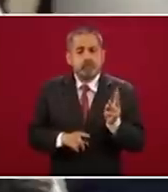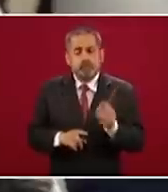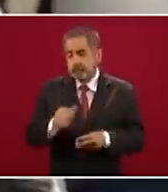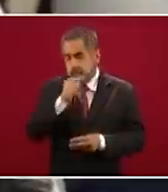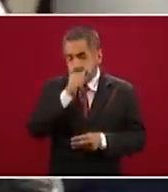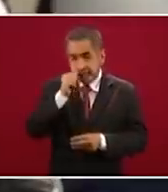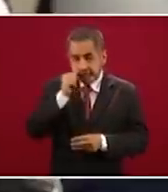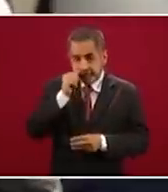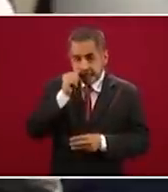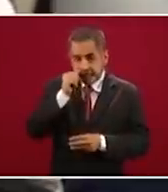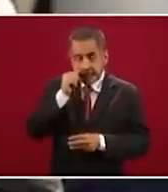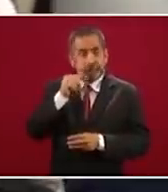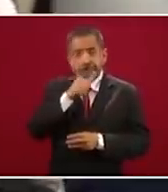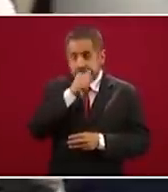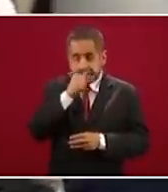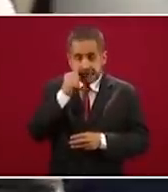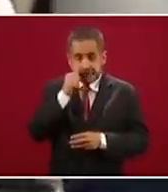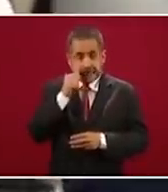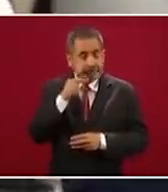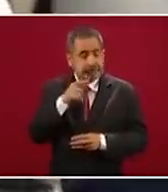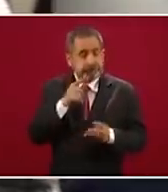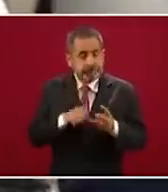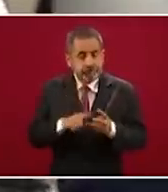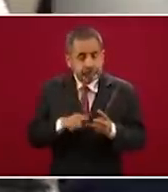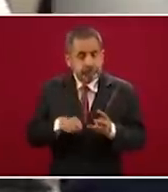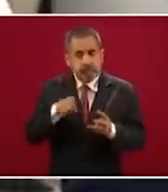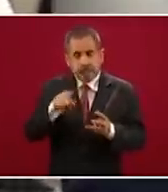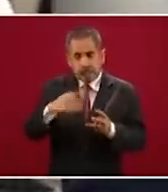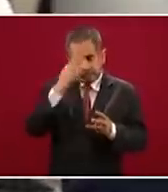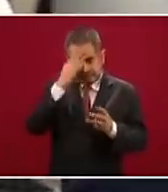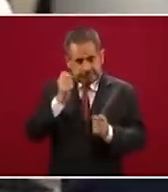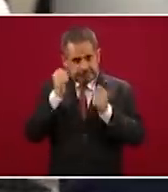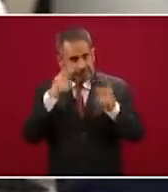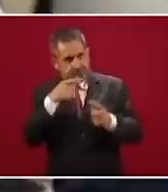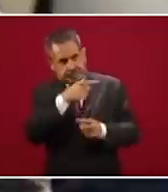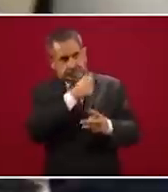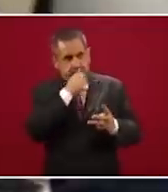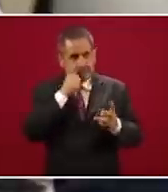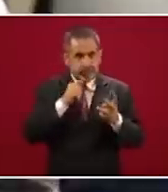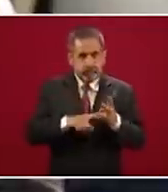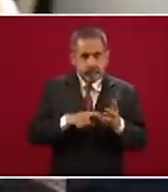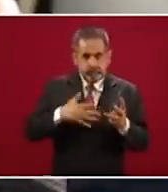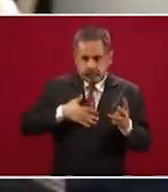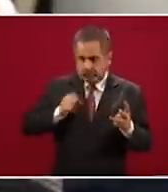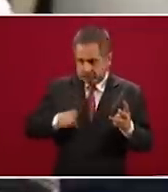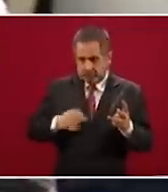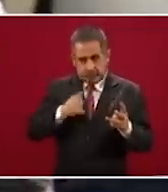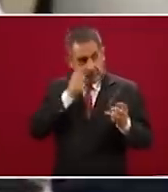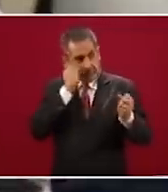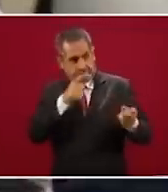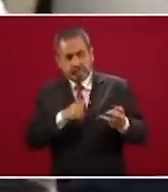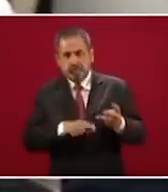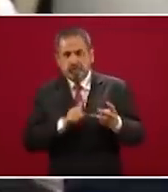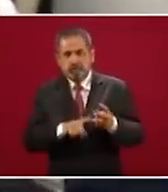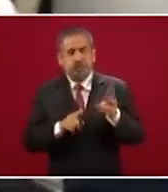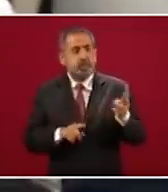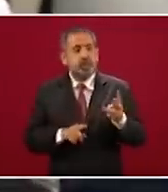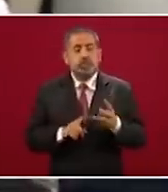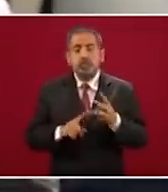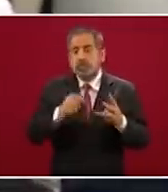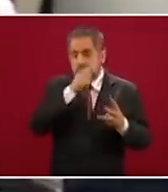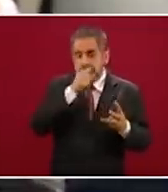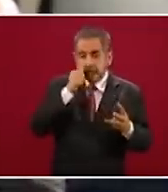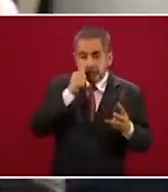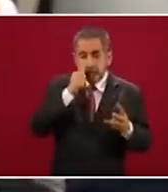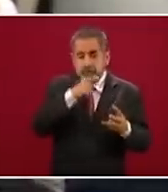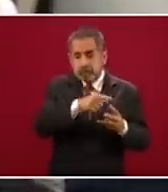Juárez, Benito Juárez, quien usted admira tanto, su servidor también, tuvo un